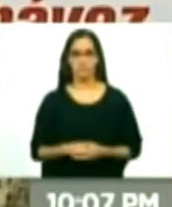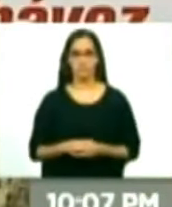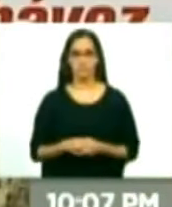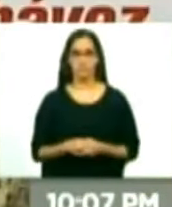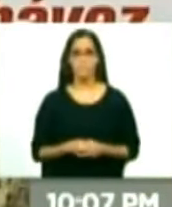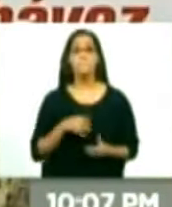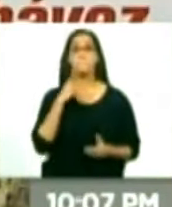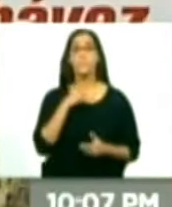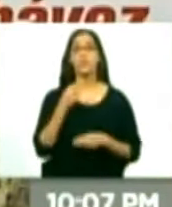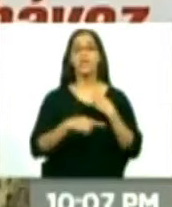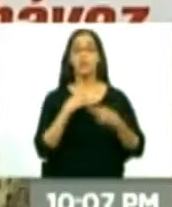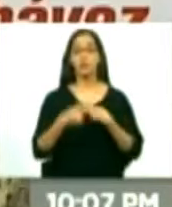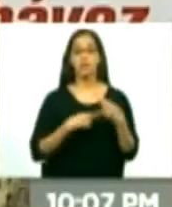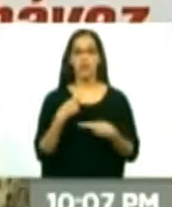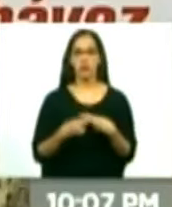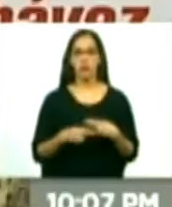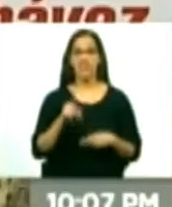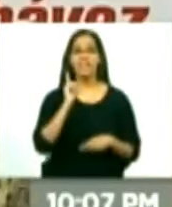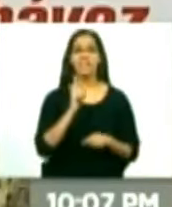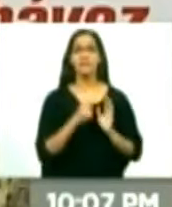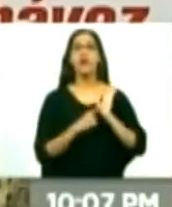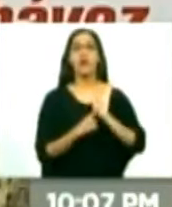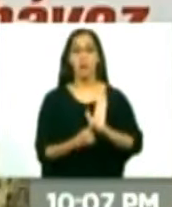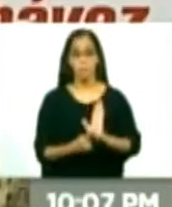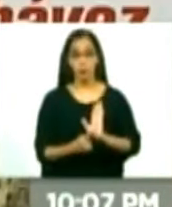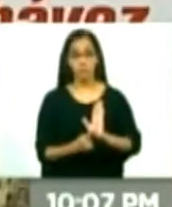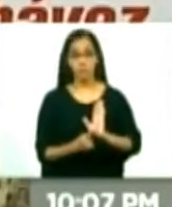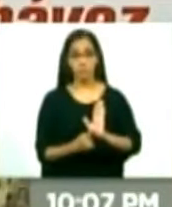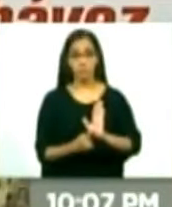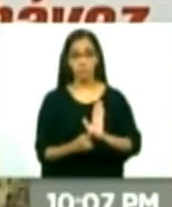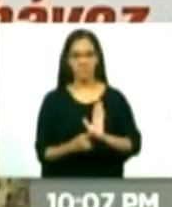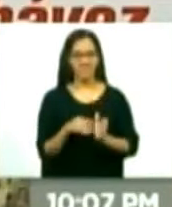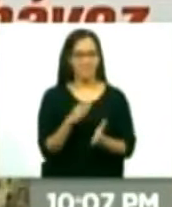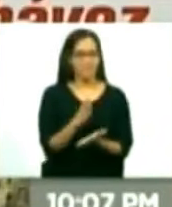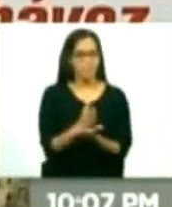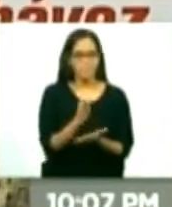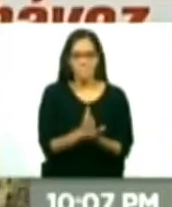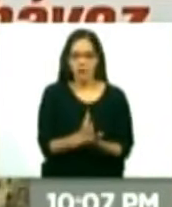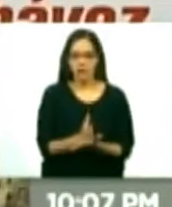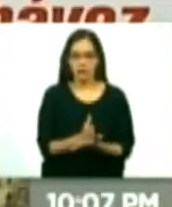Político revolucionario debe dar el ejemplo, siempre.